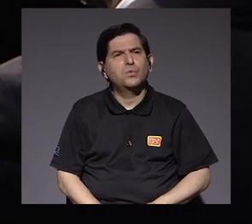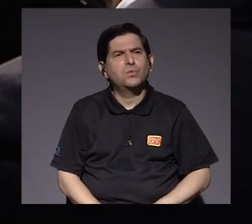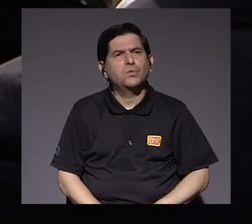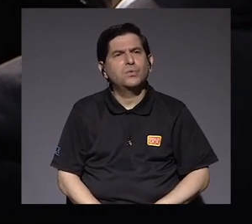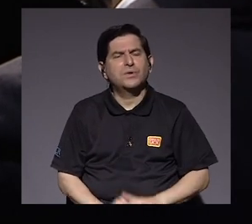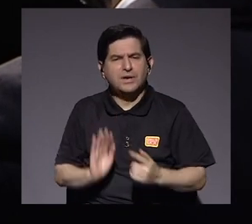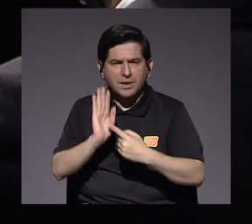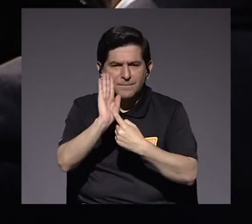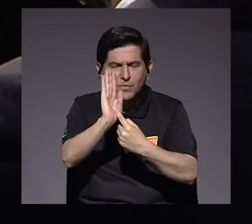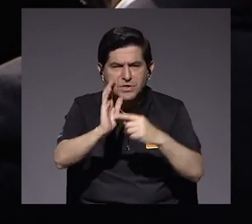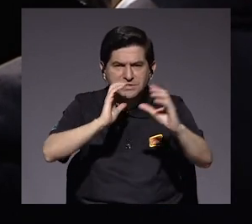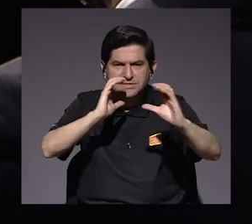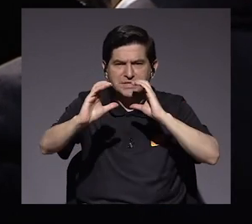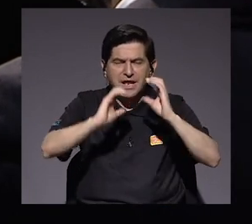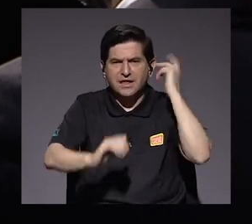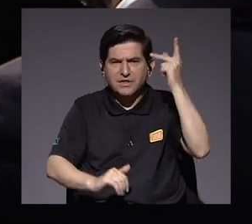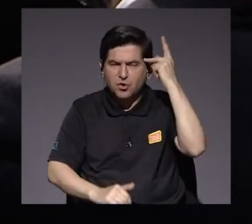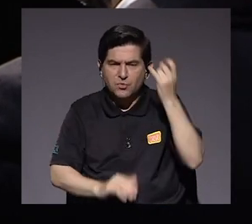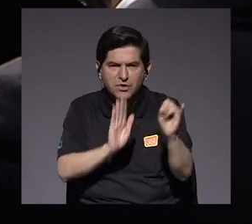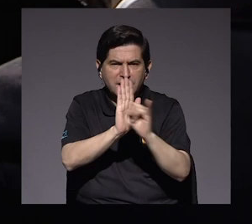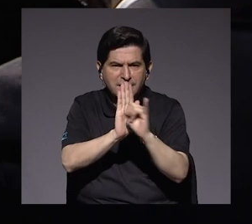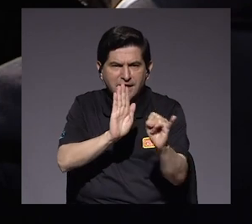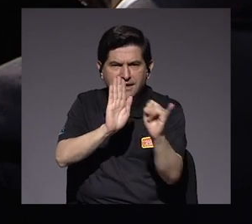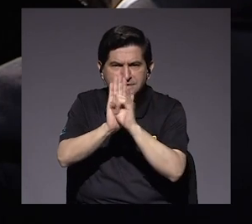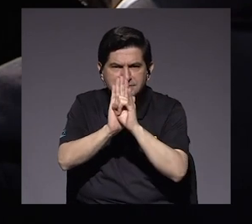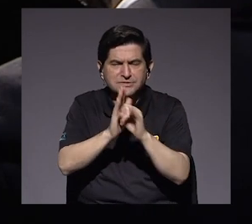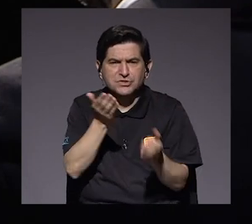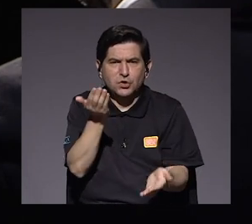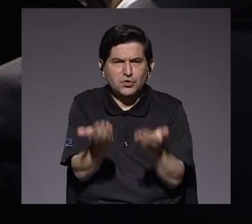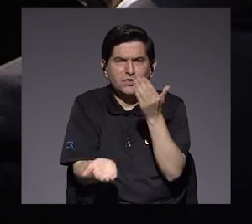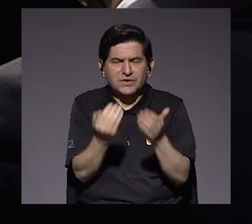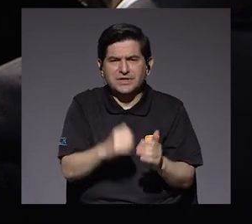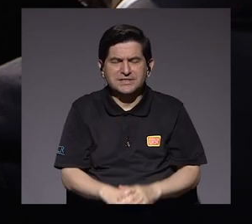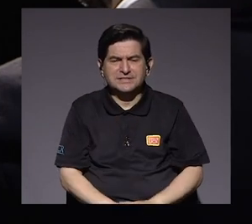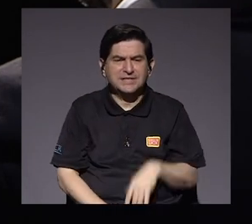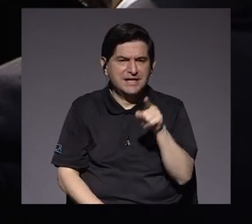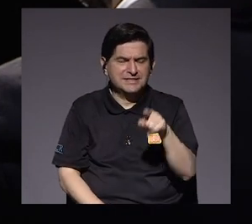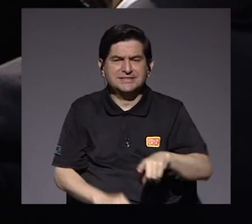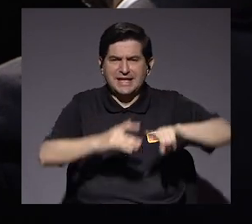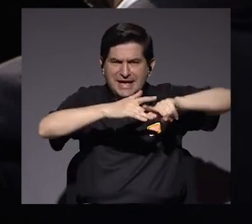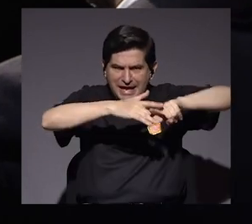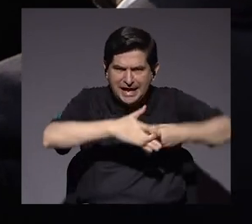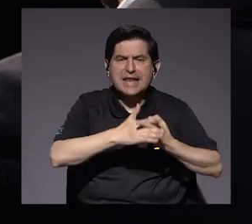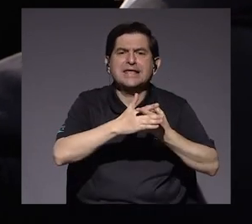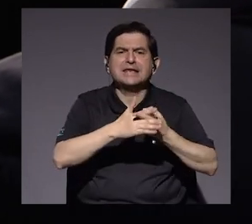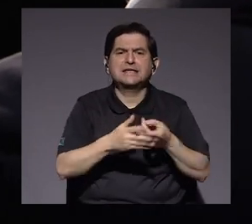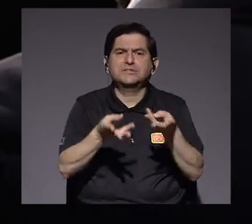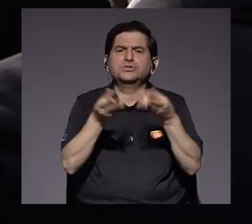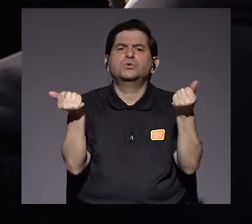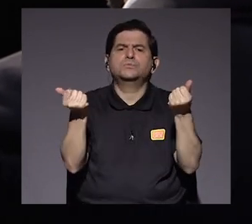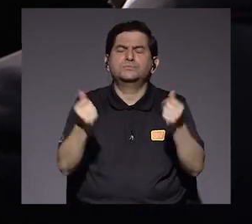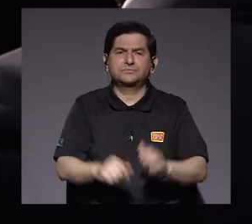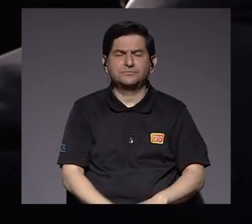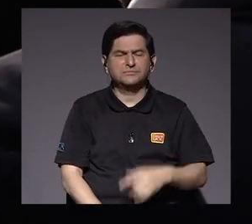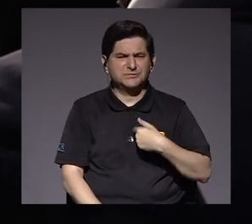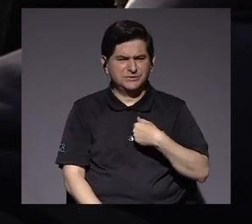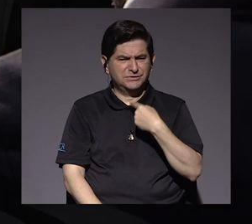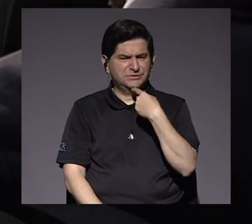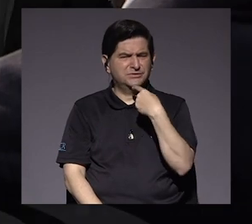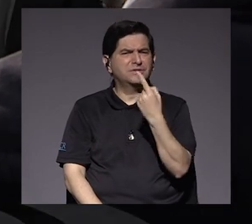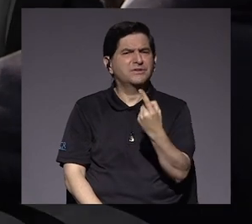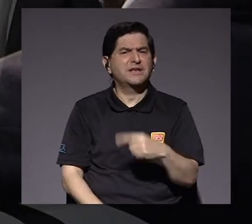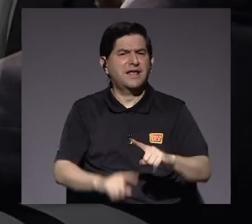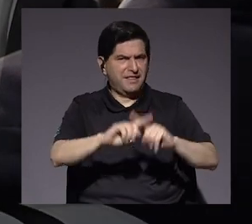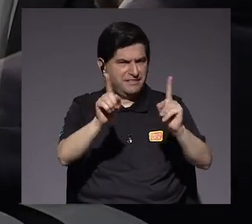esa imagen de comunicación política que usted identifique que sea como la detonadora inicial? Te diría que, vamos a